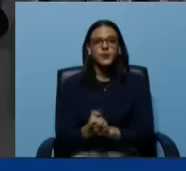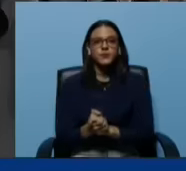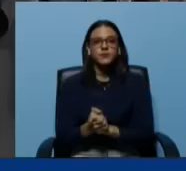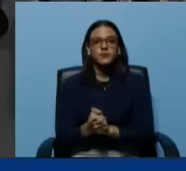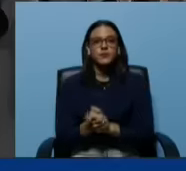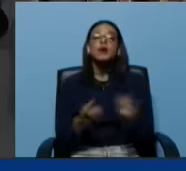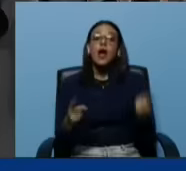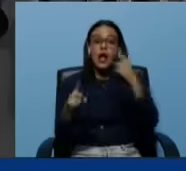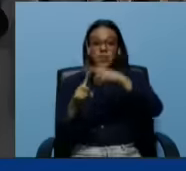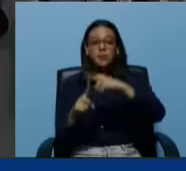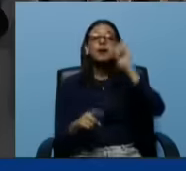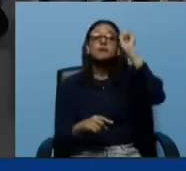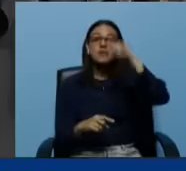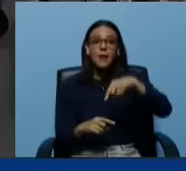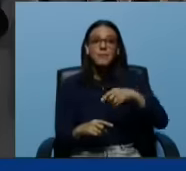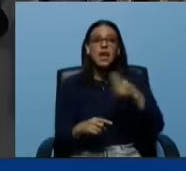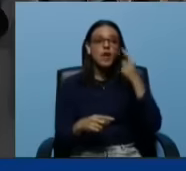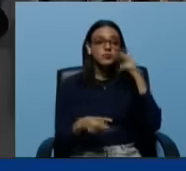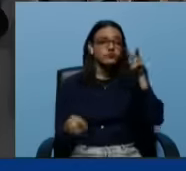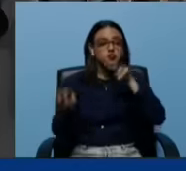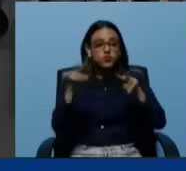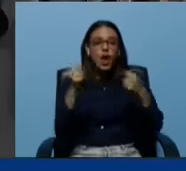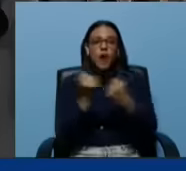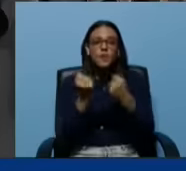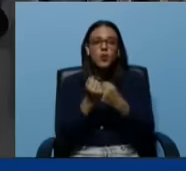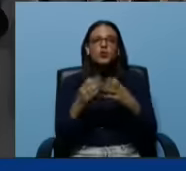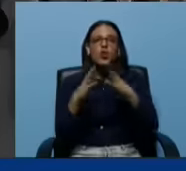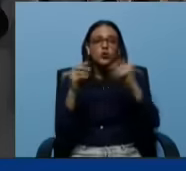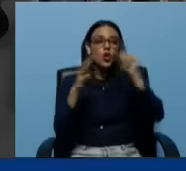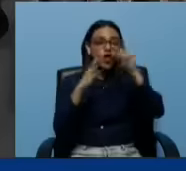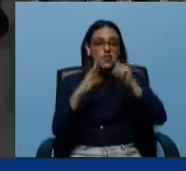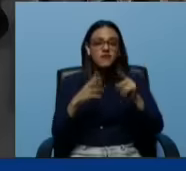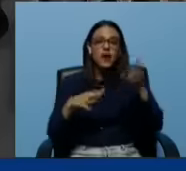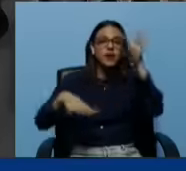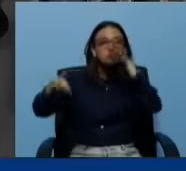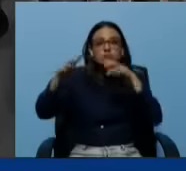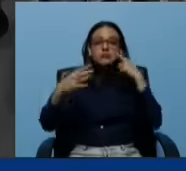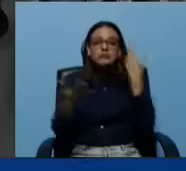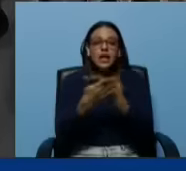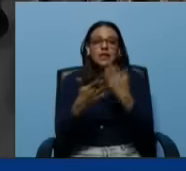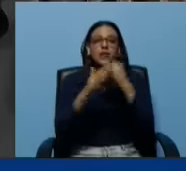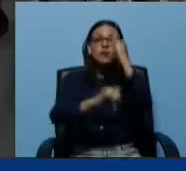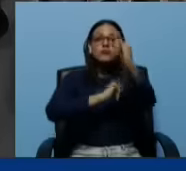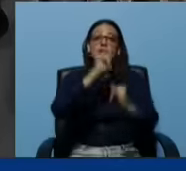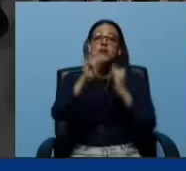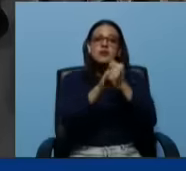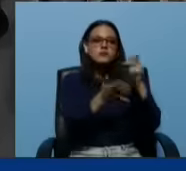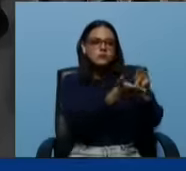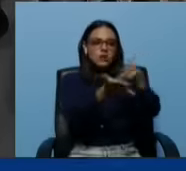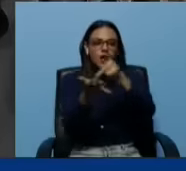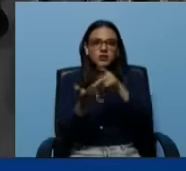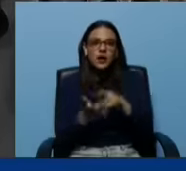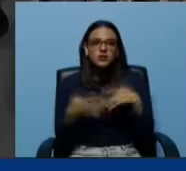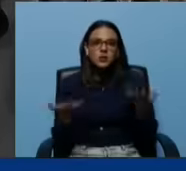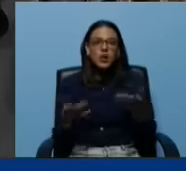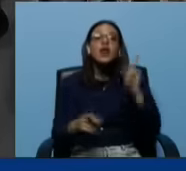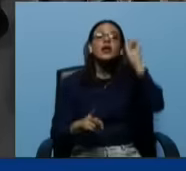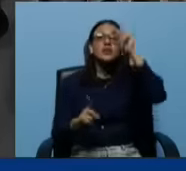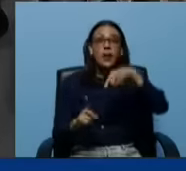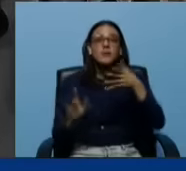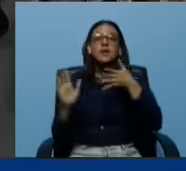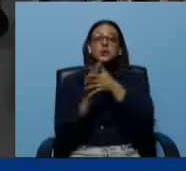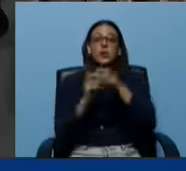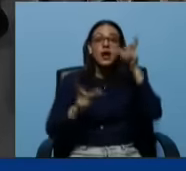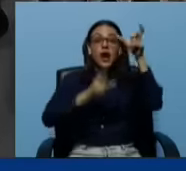Además de haber sido validada por los diferentes observadores internacionales, incluyendo a los observadores del